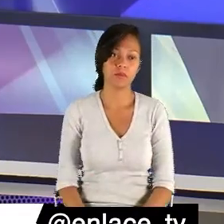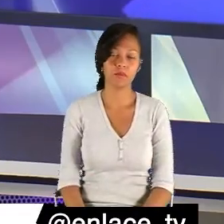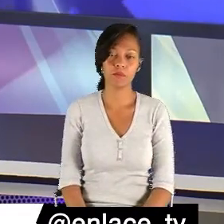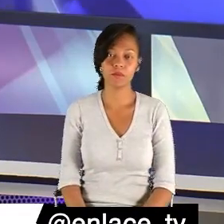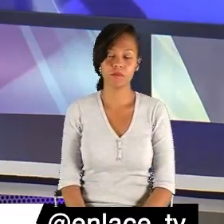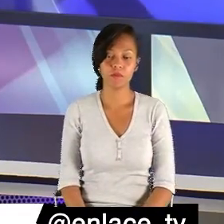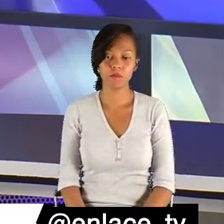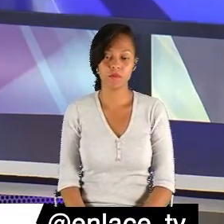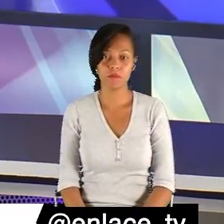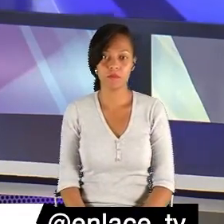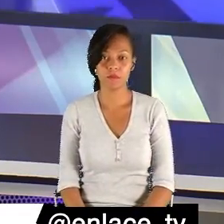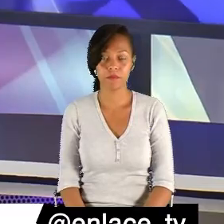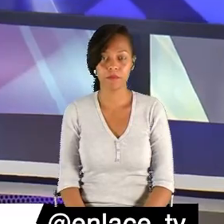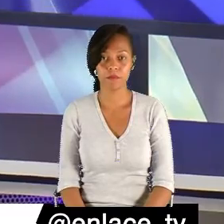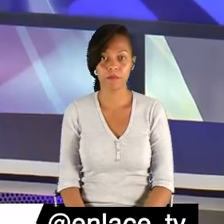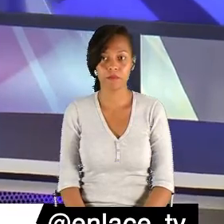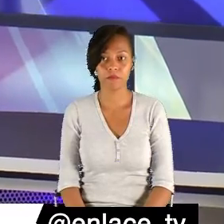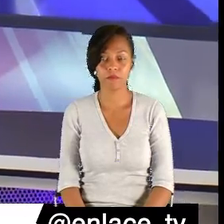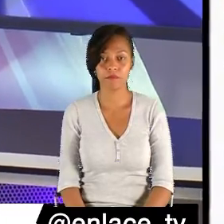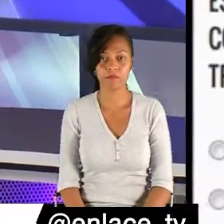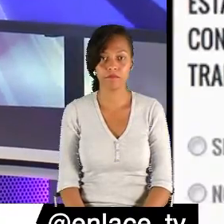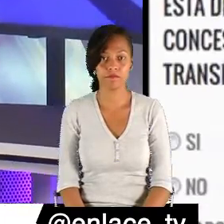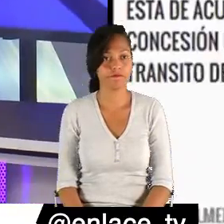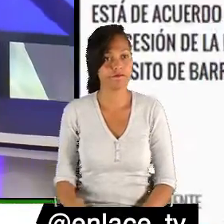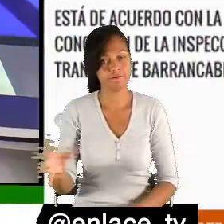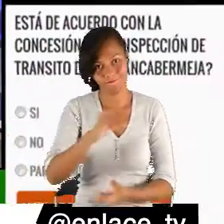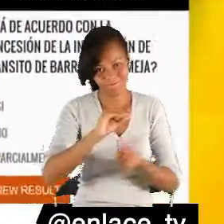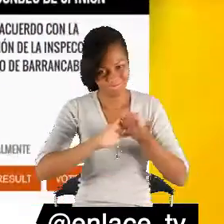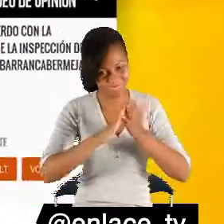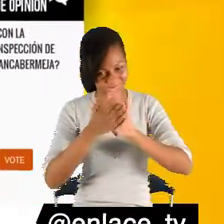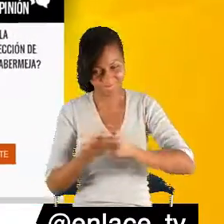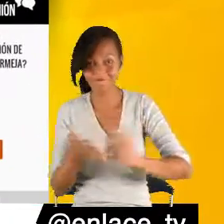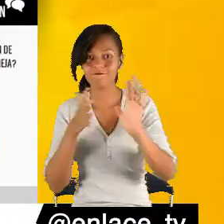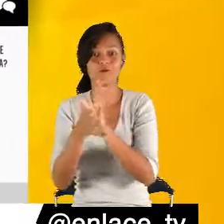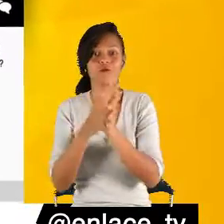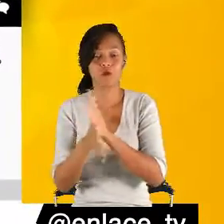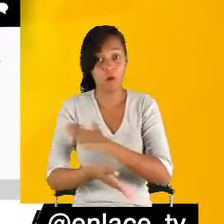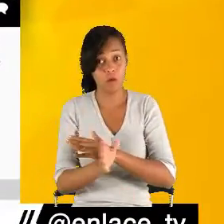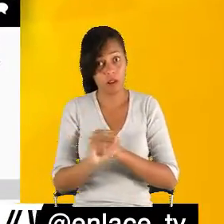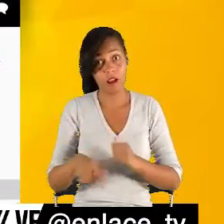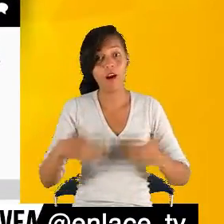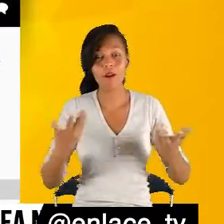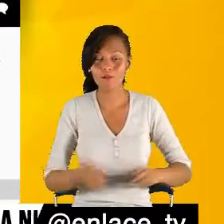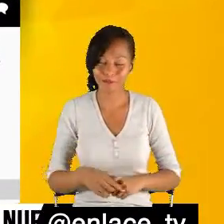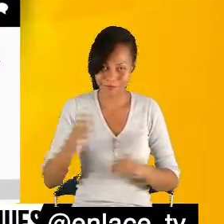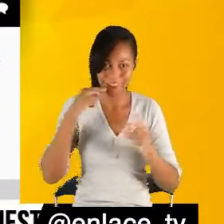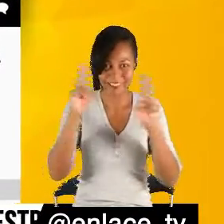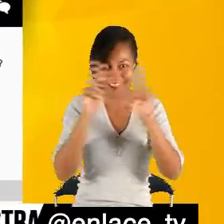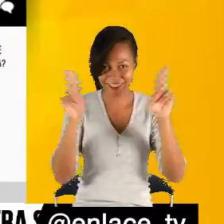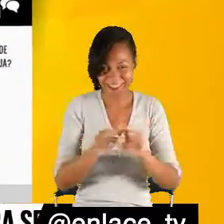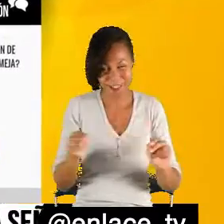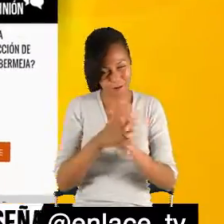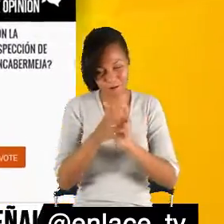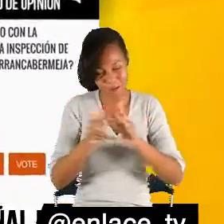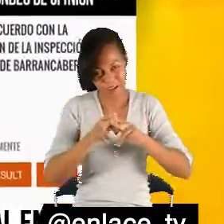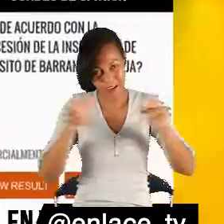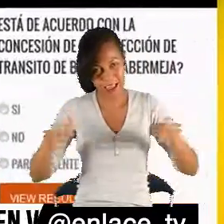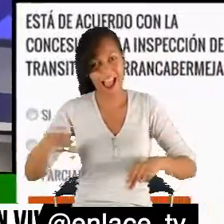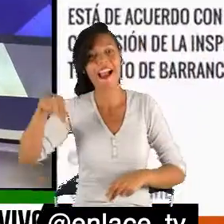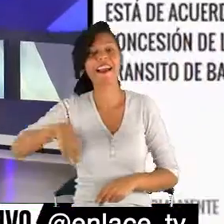seguimos llevando a nuestra comunidad del acontecer de nuestra ciudad y región esta y otras informaciones de enlace